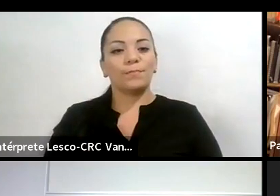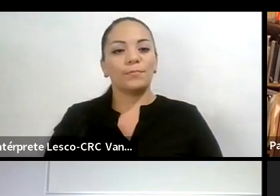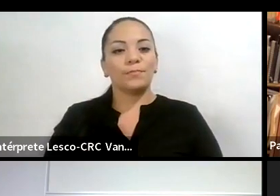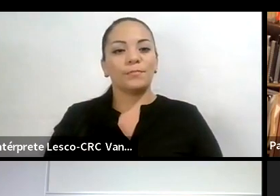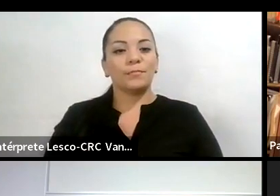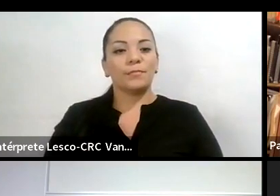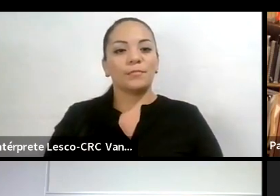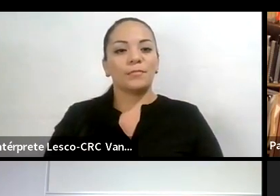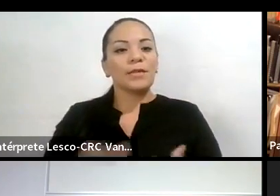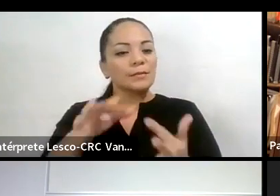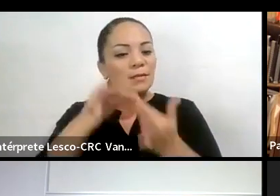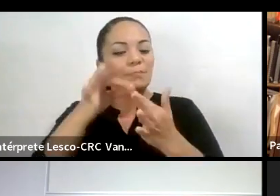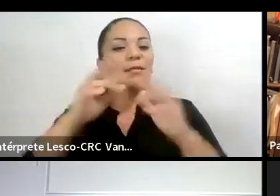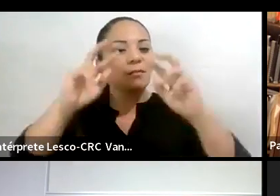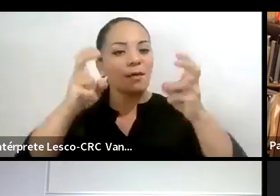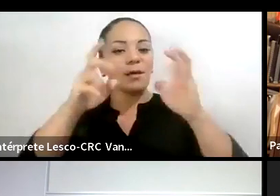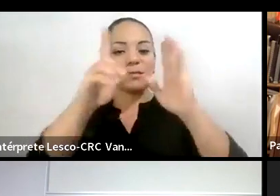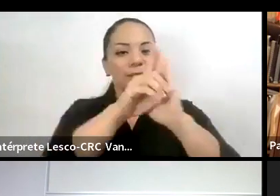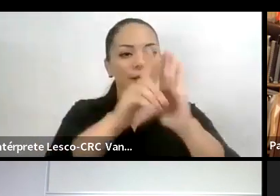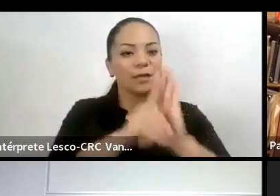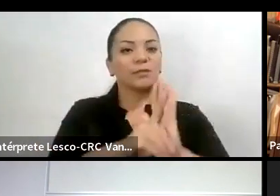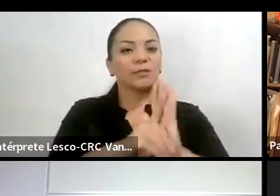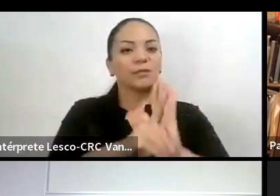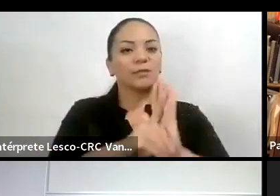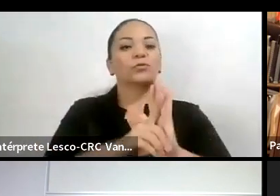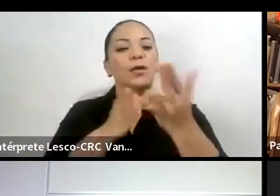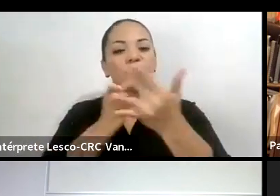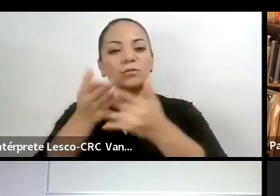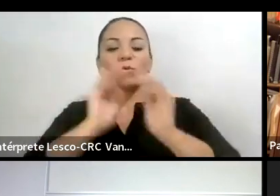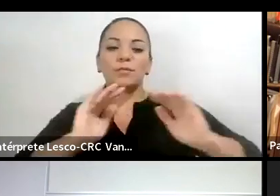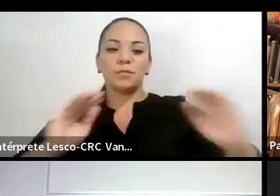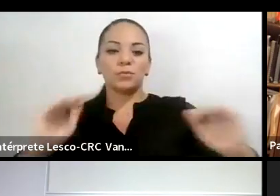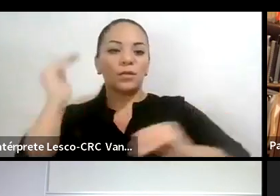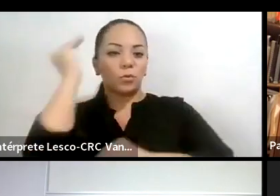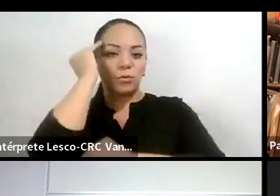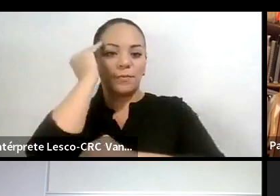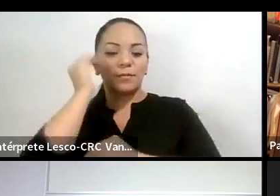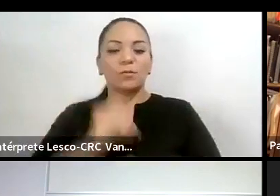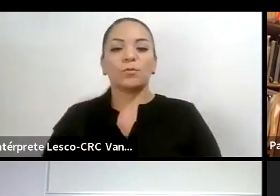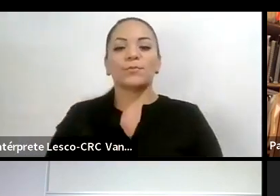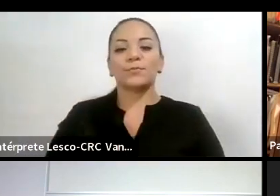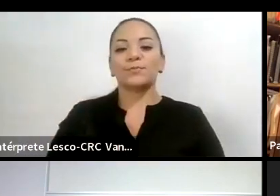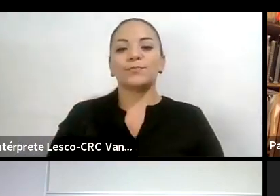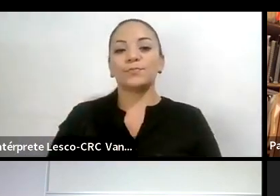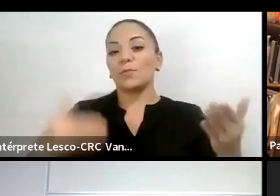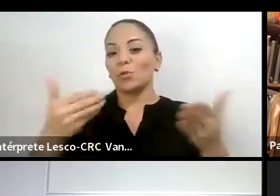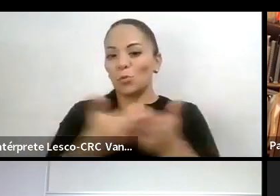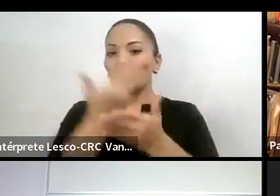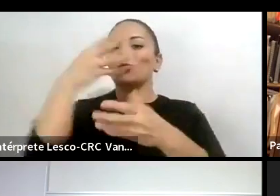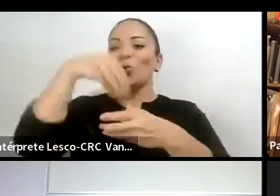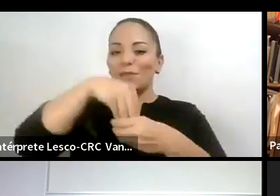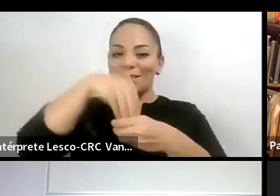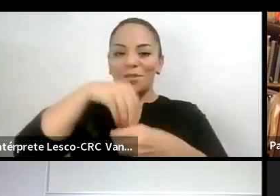principalmente para los derechos y el acceso de la niñez al conocimiento, con nuevos